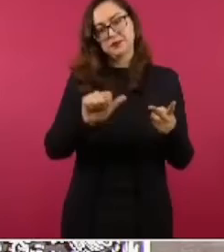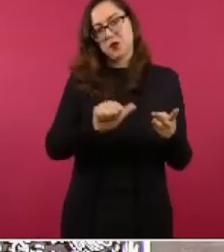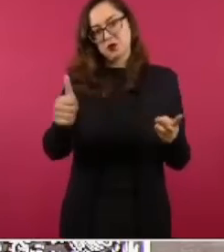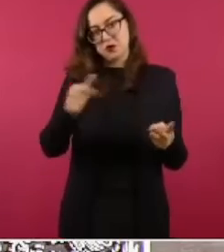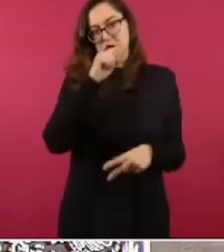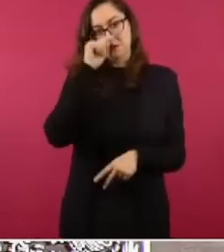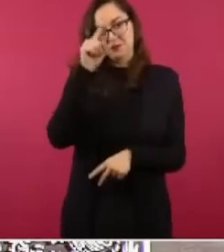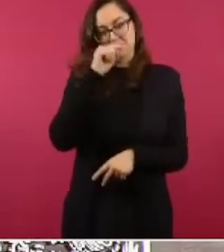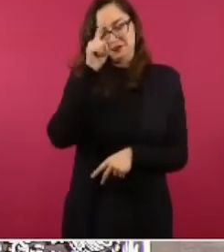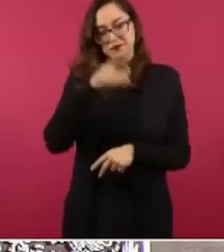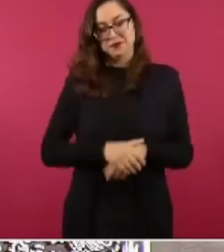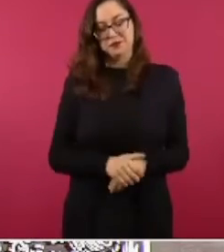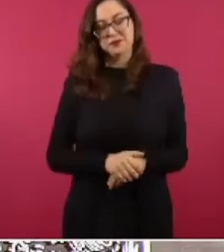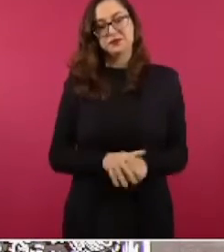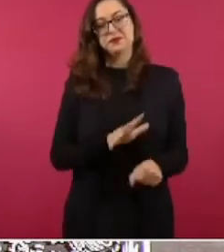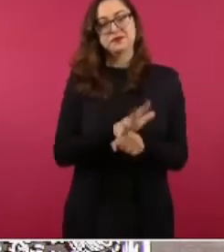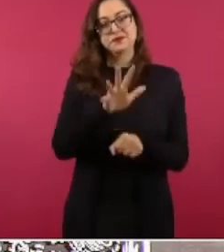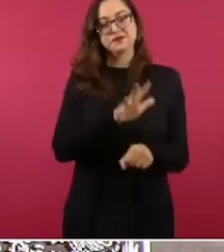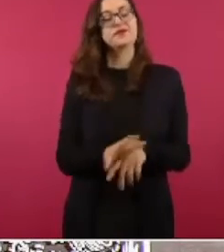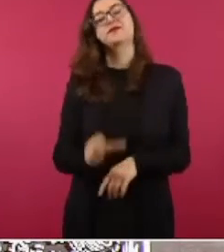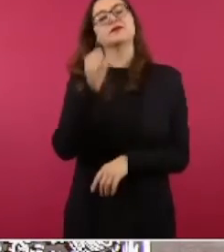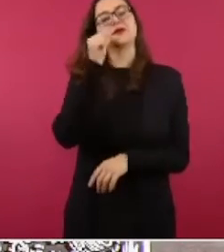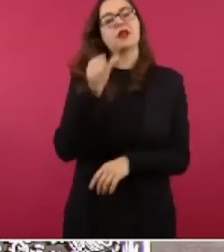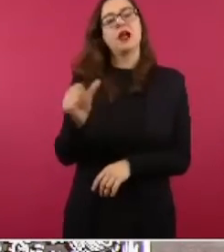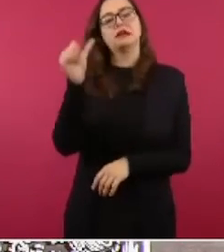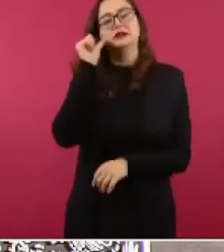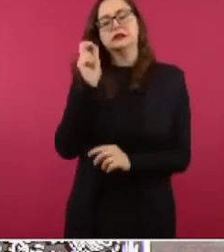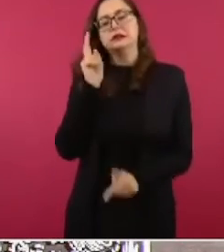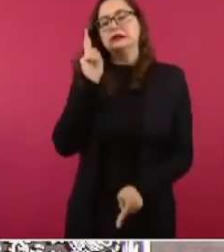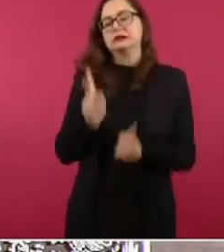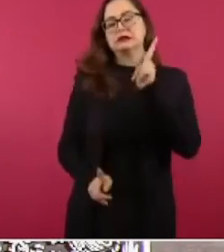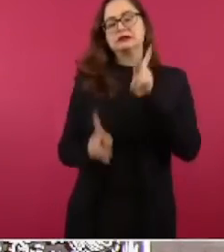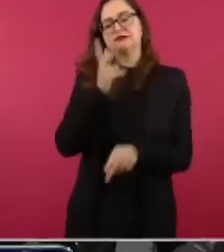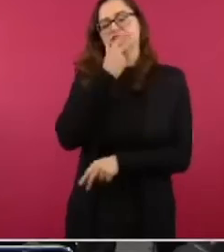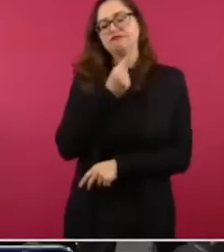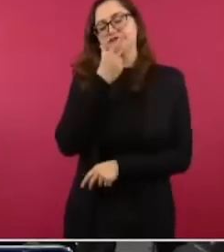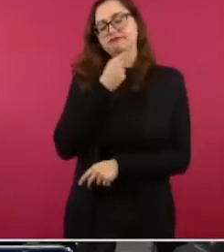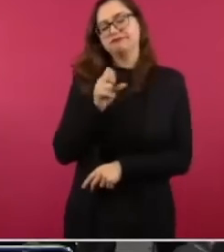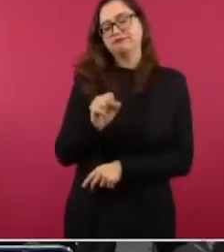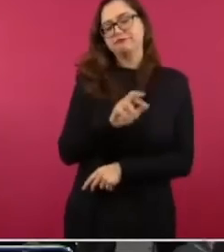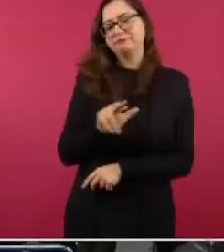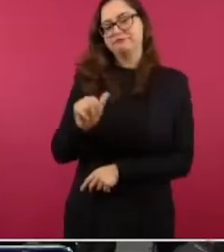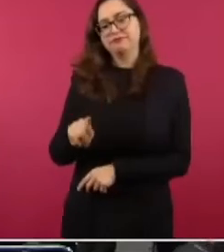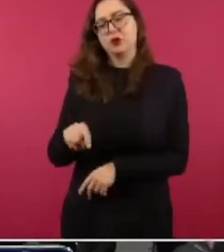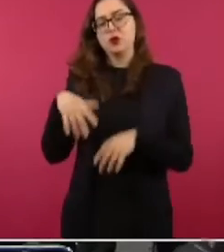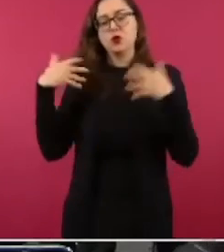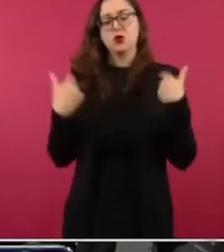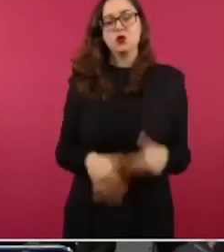estuvimos con Serrat ayer, una muy buena conversación.